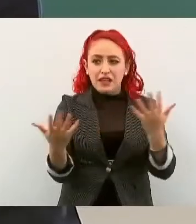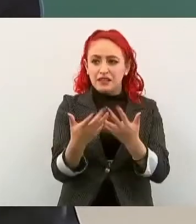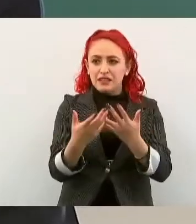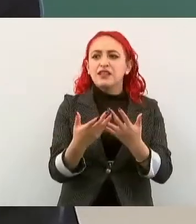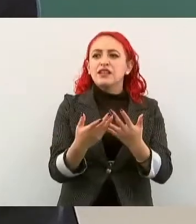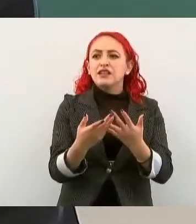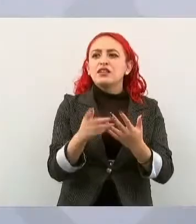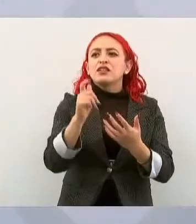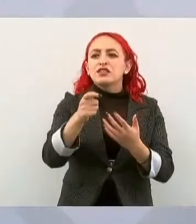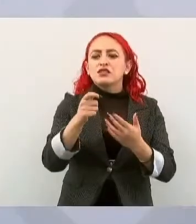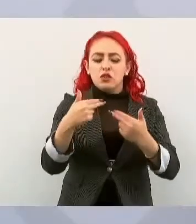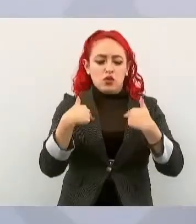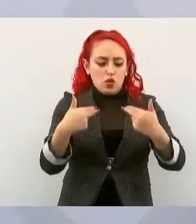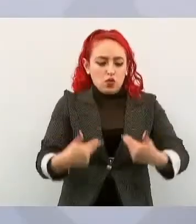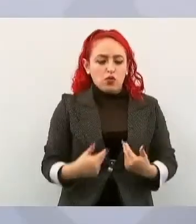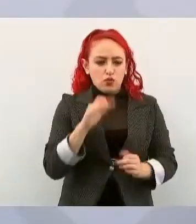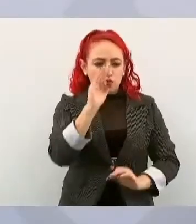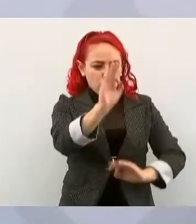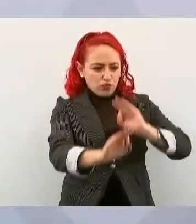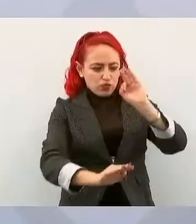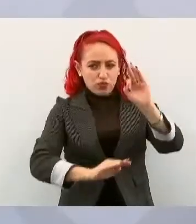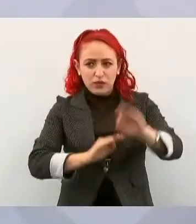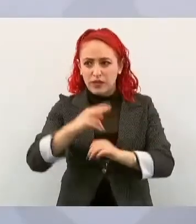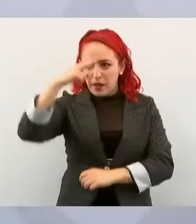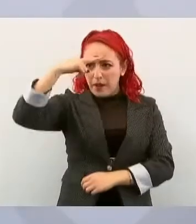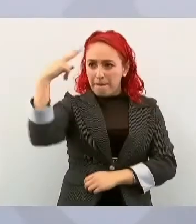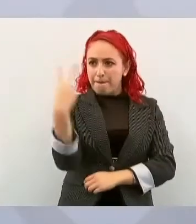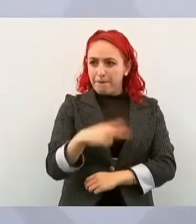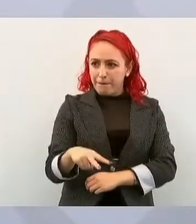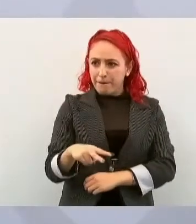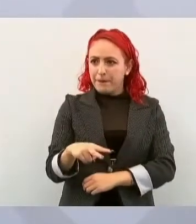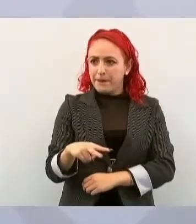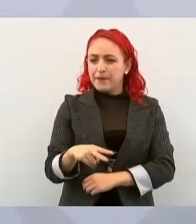llamo humanismo mexicano.